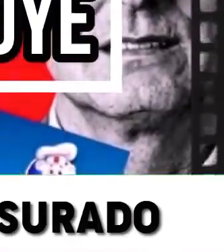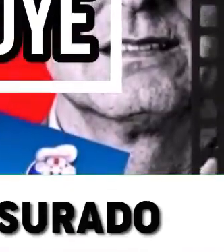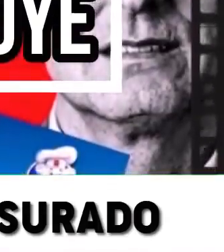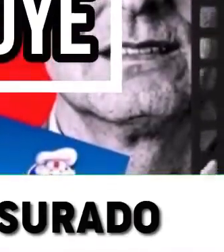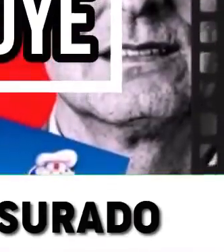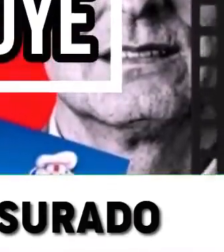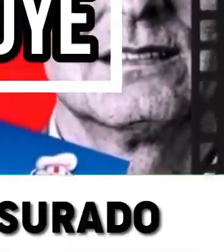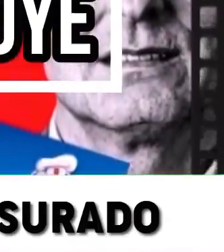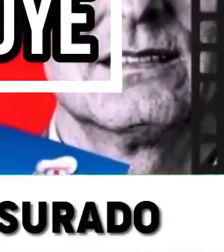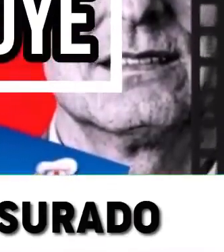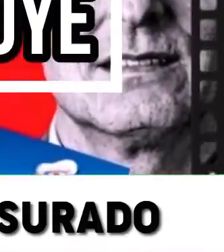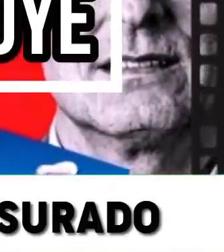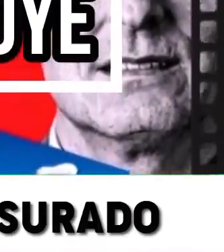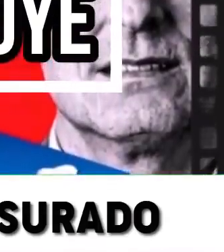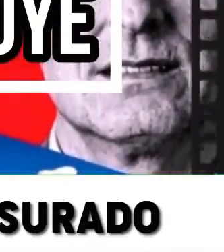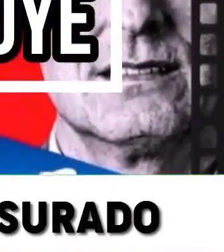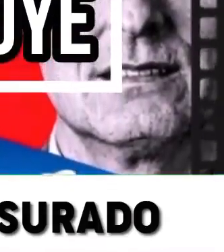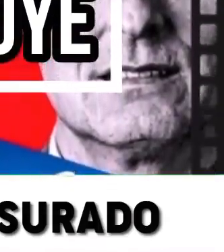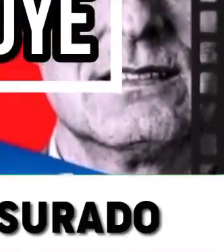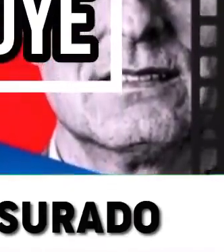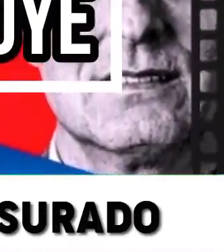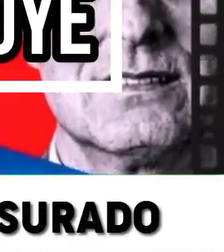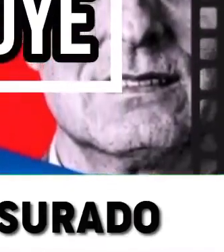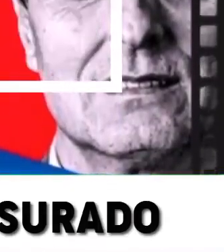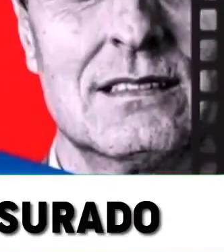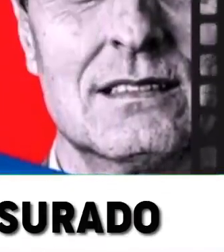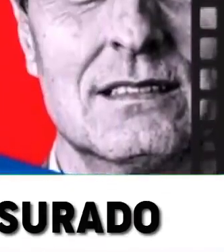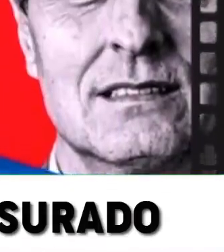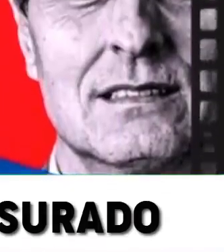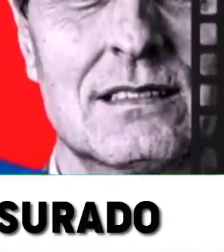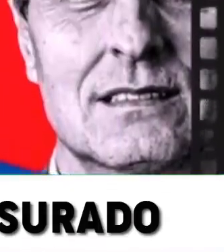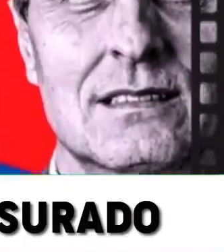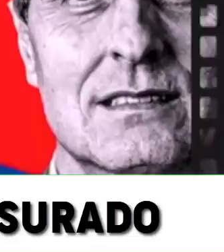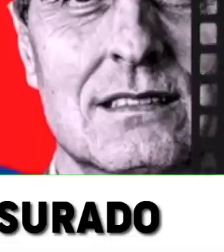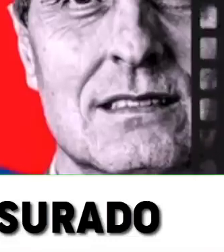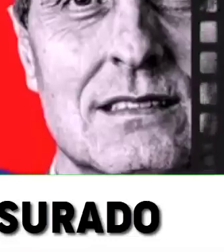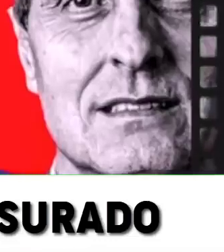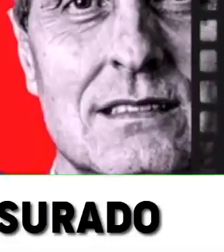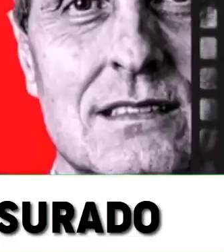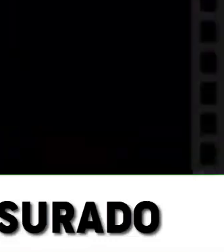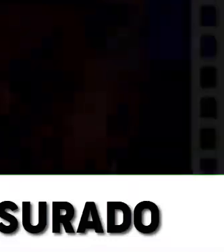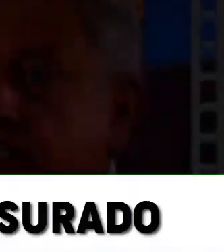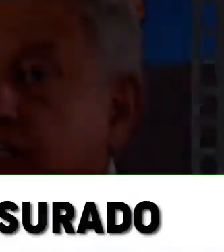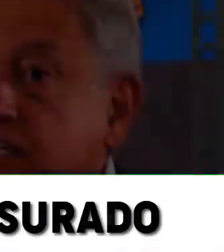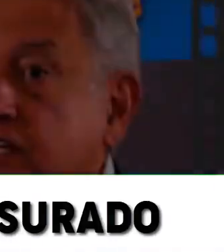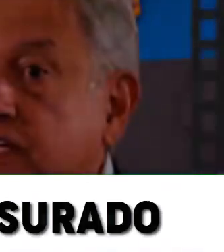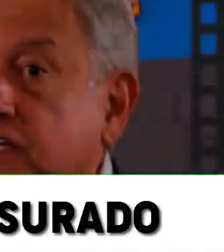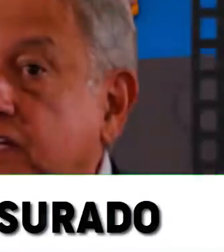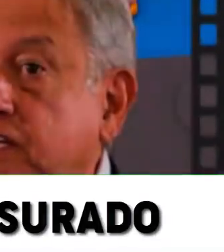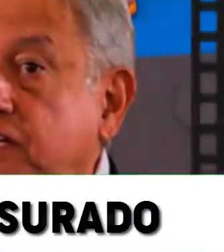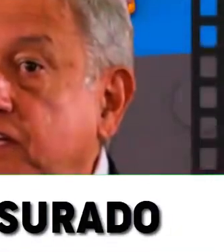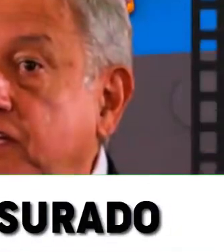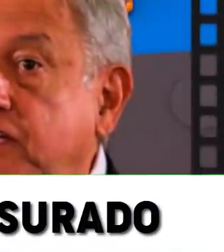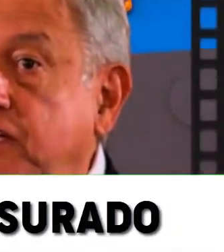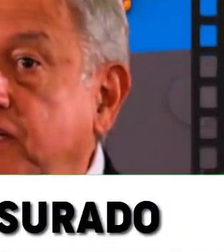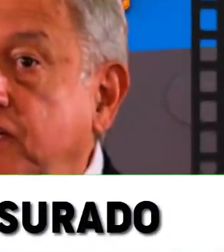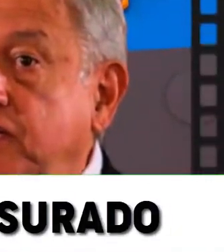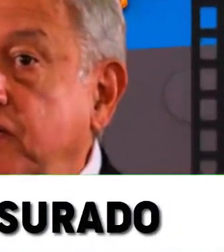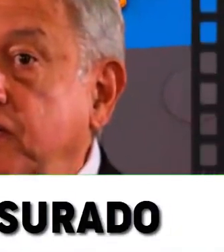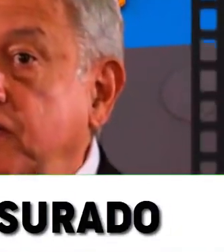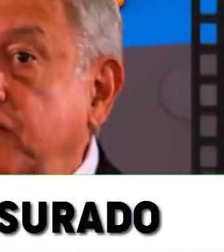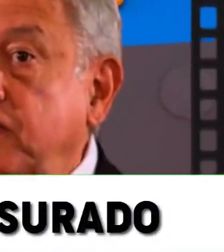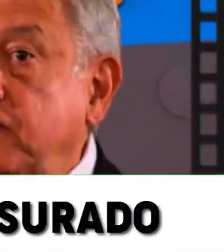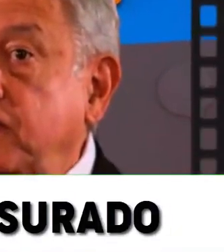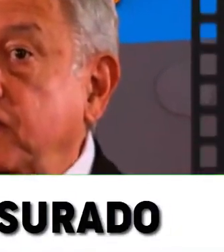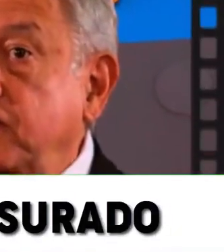al Oxxo, destruye a Walmart, estas empresas que se ampararon ante la ley eléctrica del presidente, como Bimbo. No les conviene que